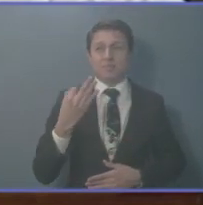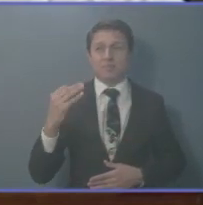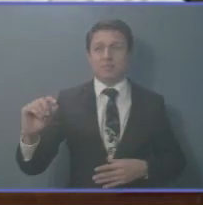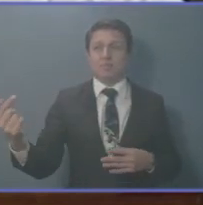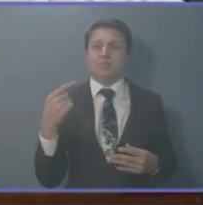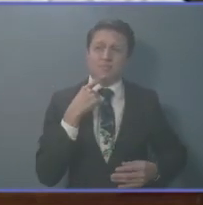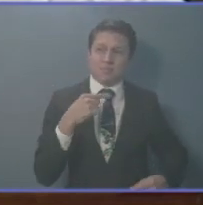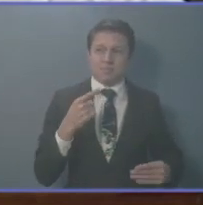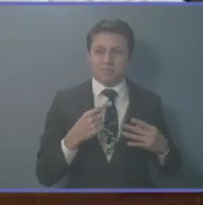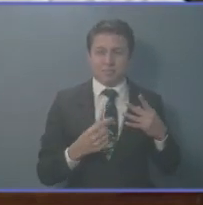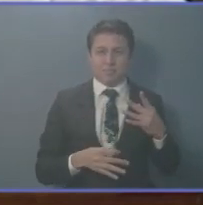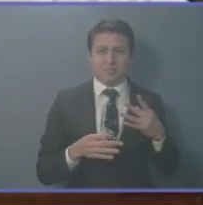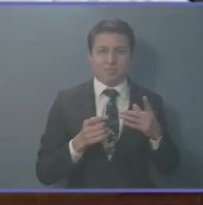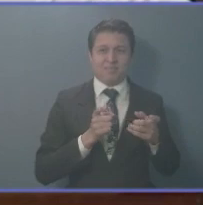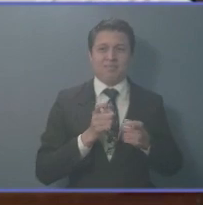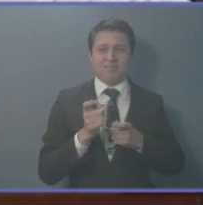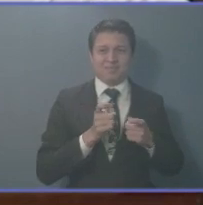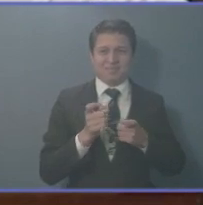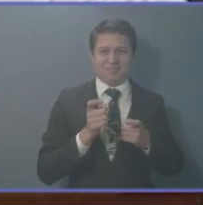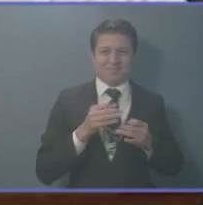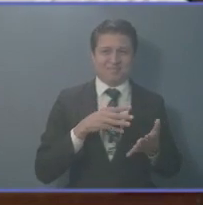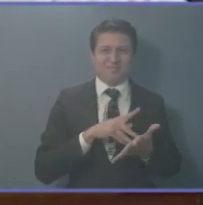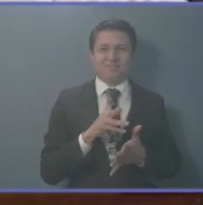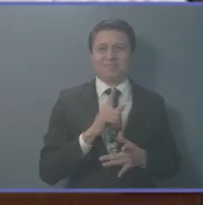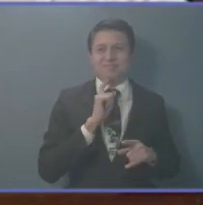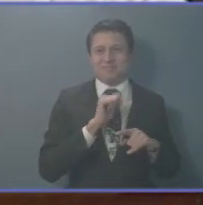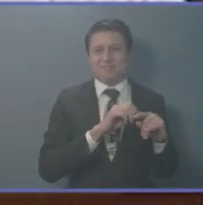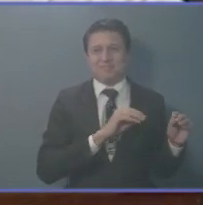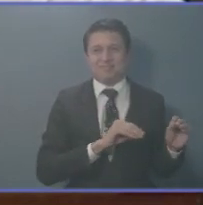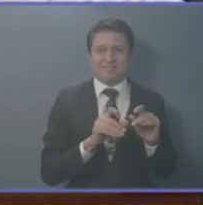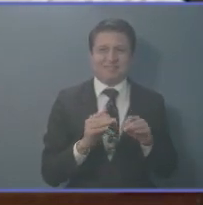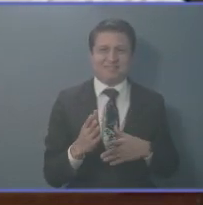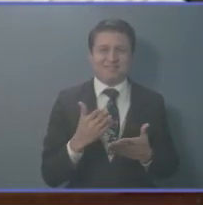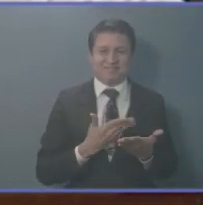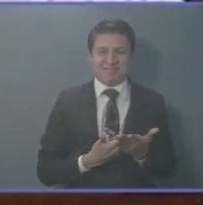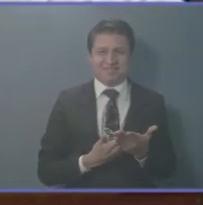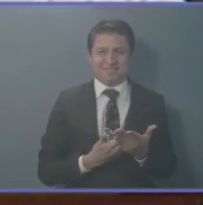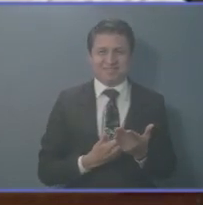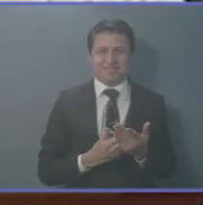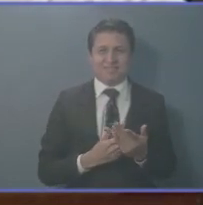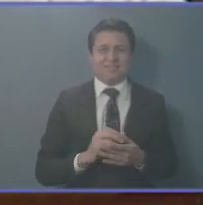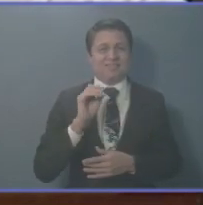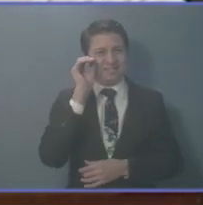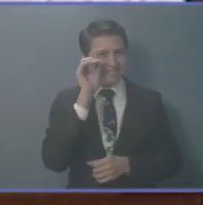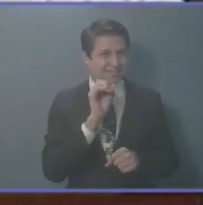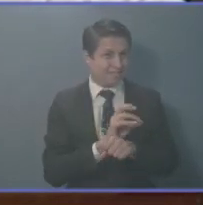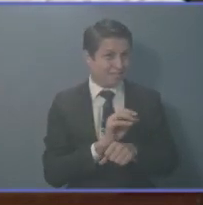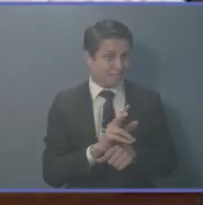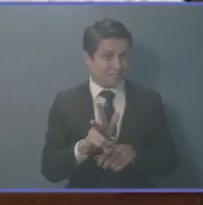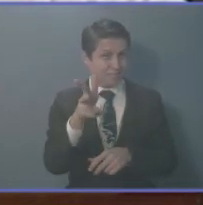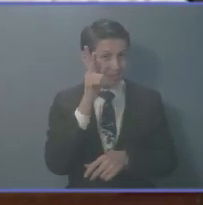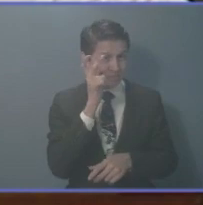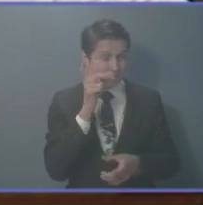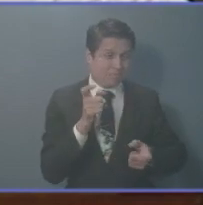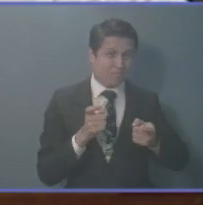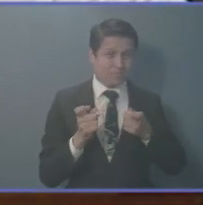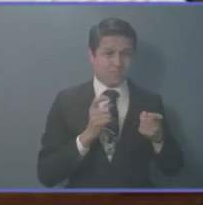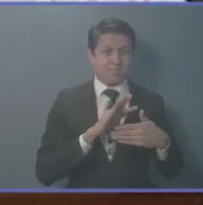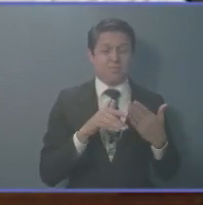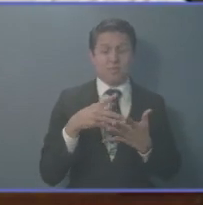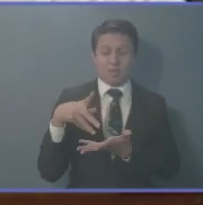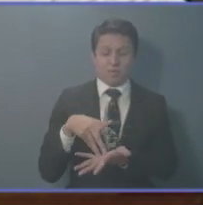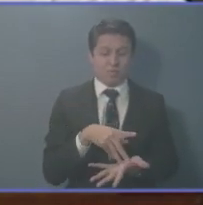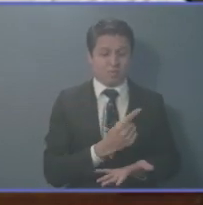una ley que regule el cumplimiento de un verdadero aislamiento, cuarentena, observación y vigilancia de la población a efecto